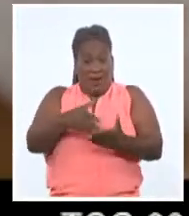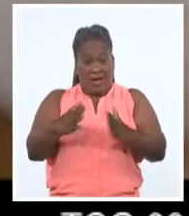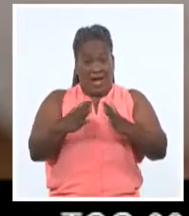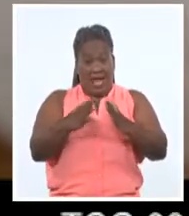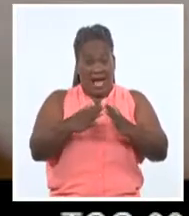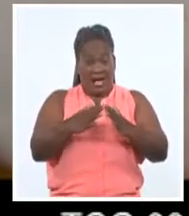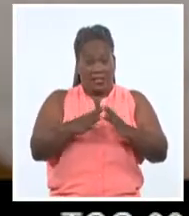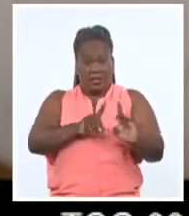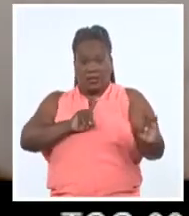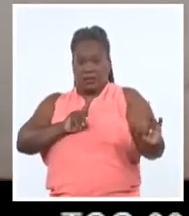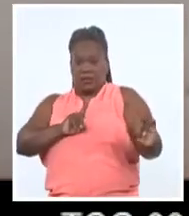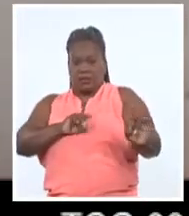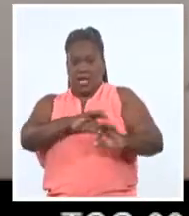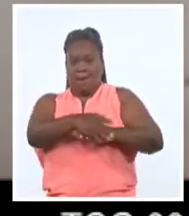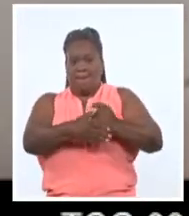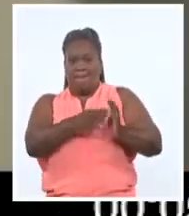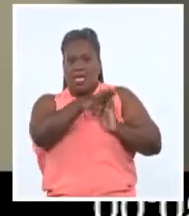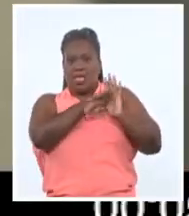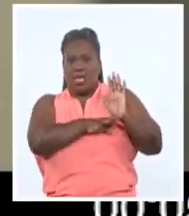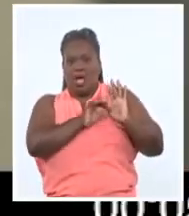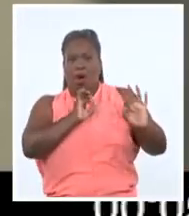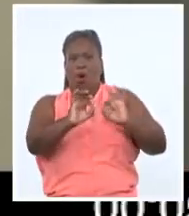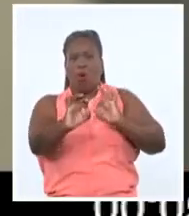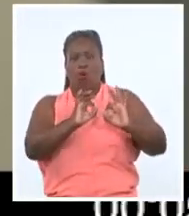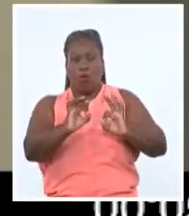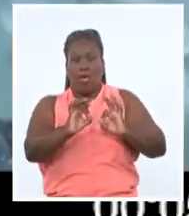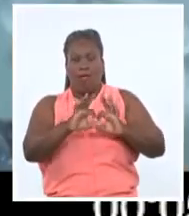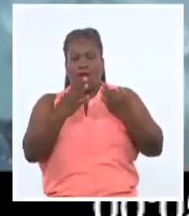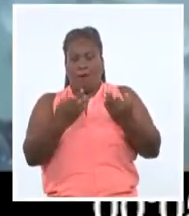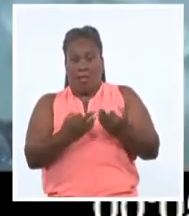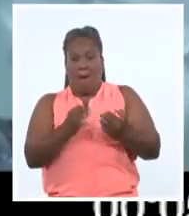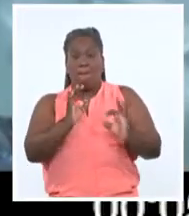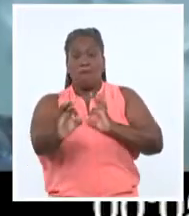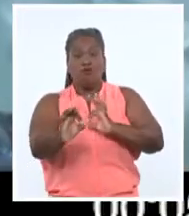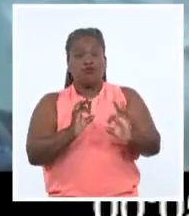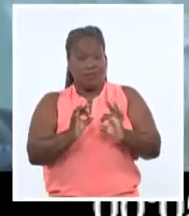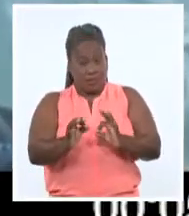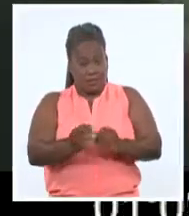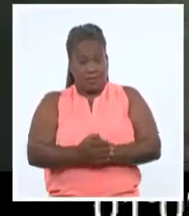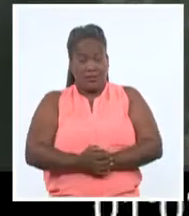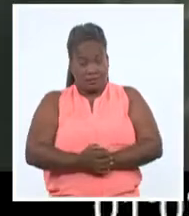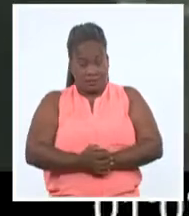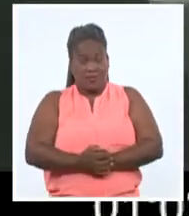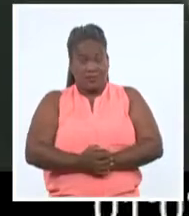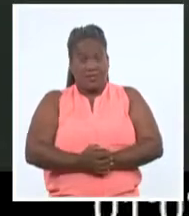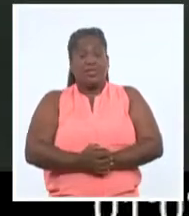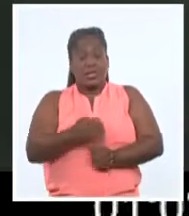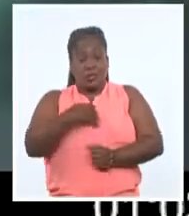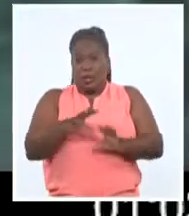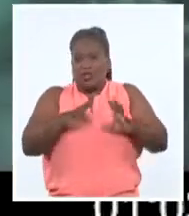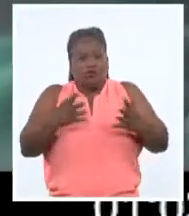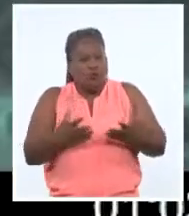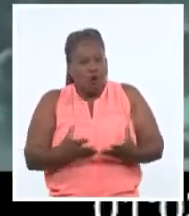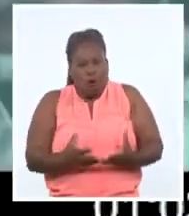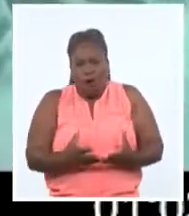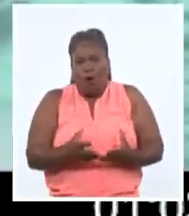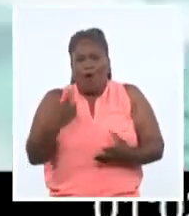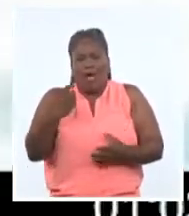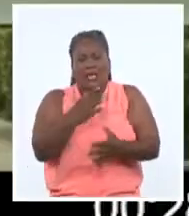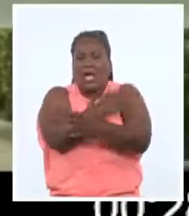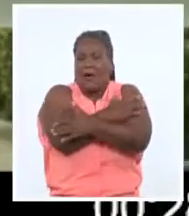medidas precisamente para cuidar y proteger a sus seres queridos. Tuvieron toda la falta que tuvimos todos durante ese año de